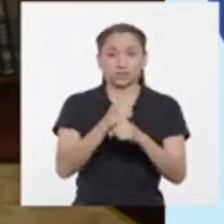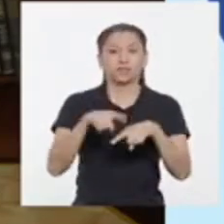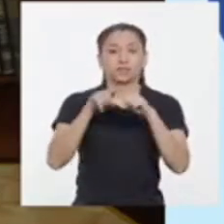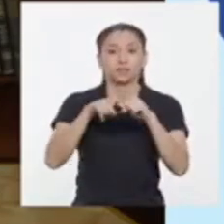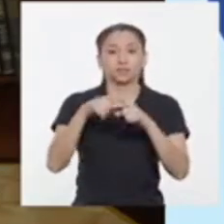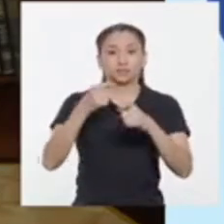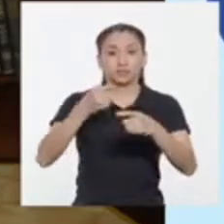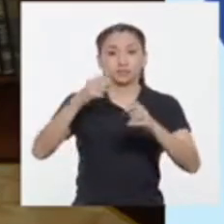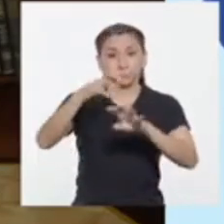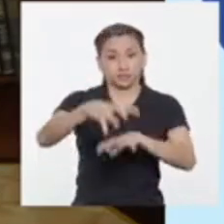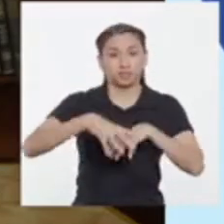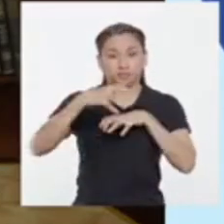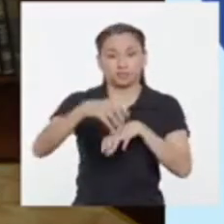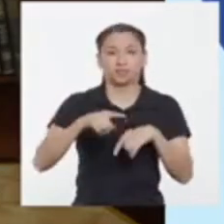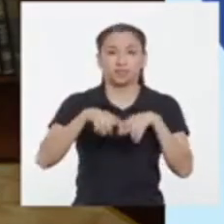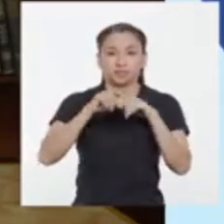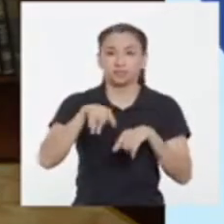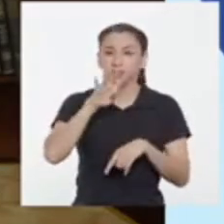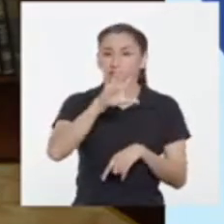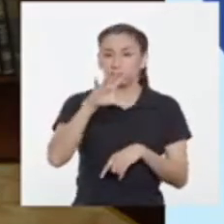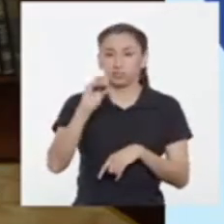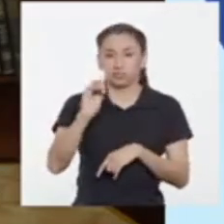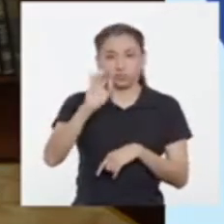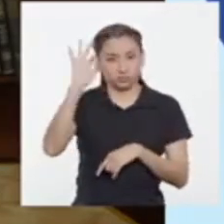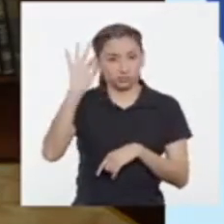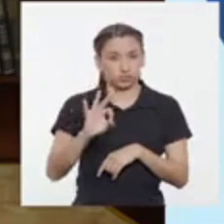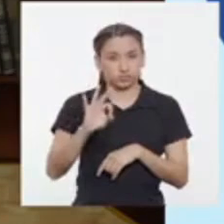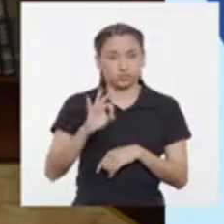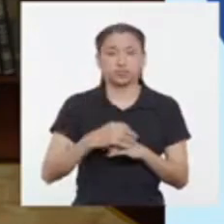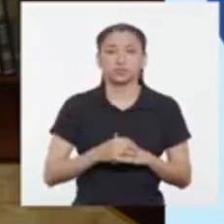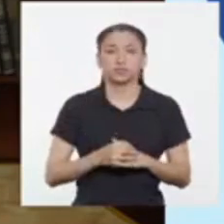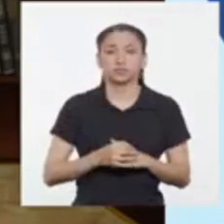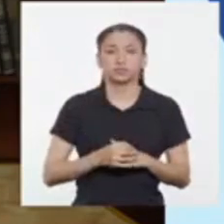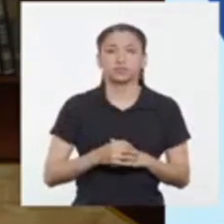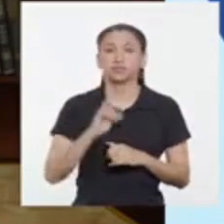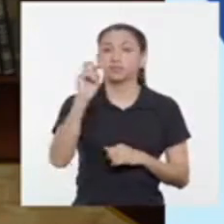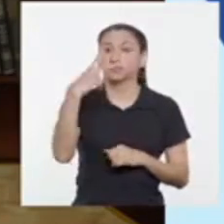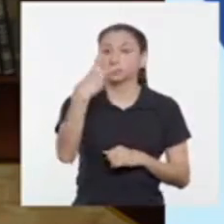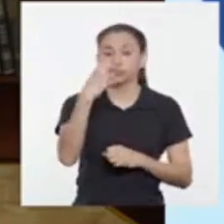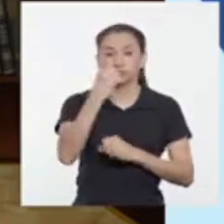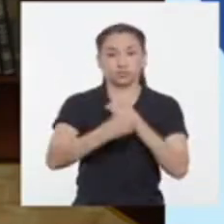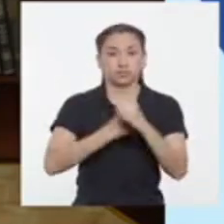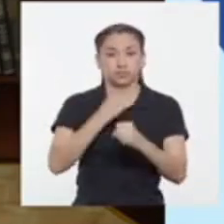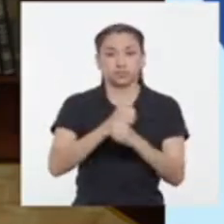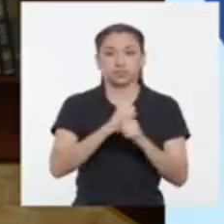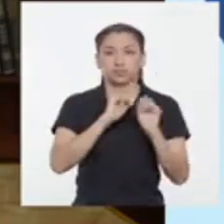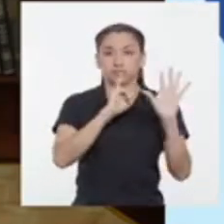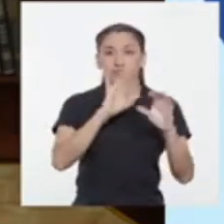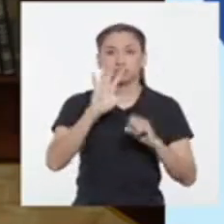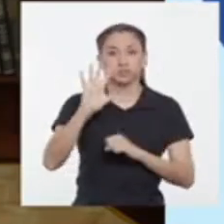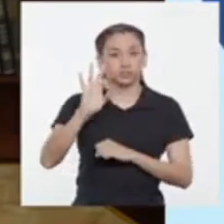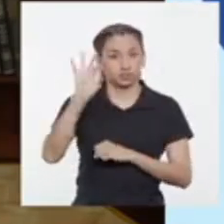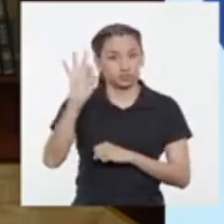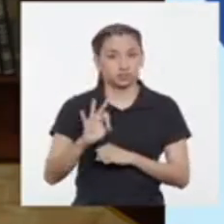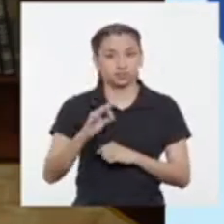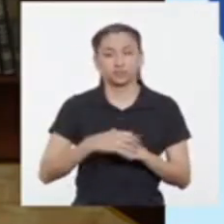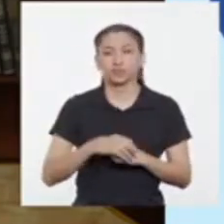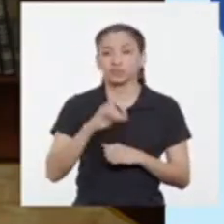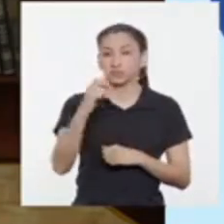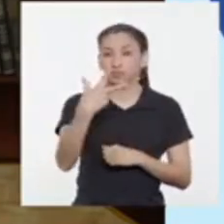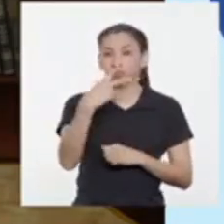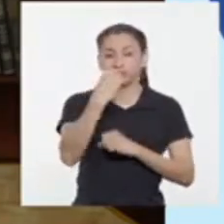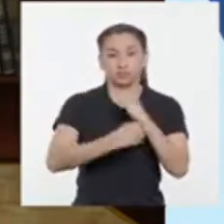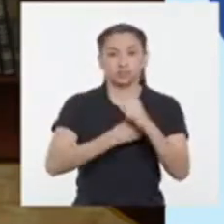se asume que la producción solo alcanza el 50% del potencial, el segundo año el